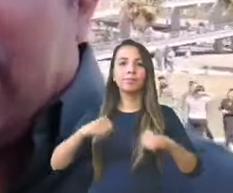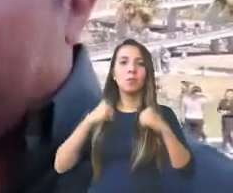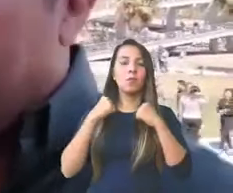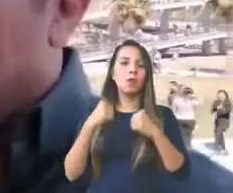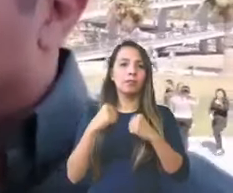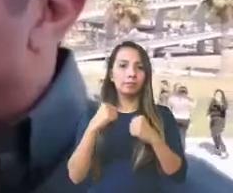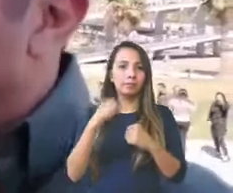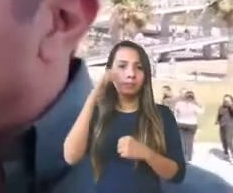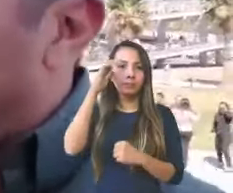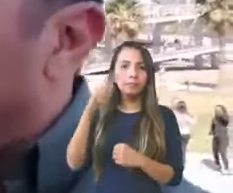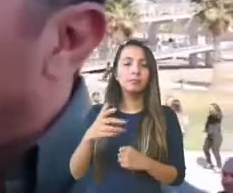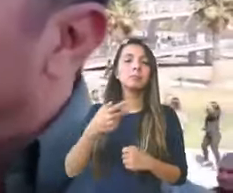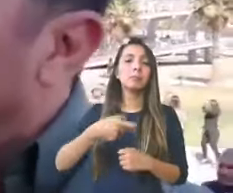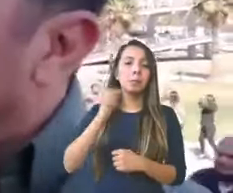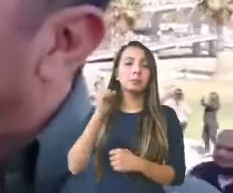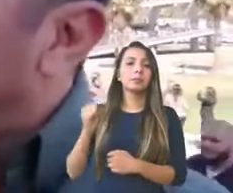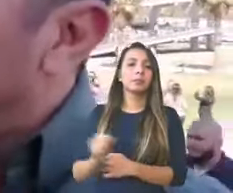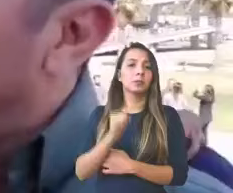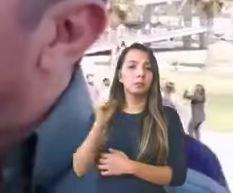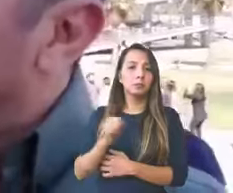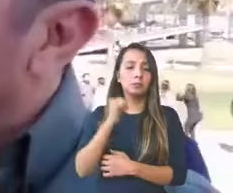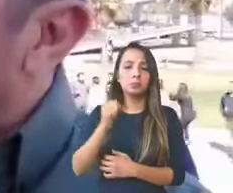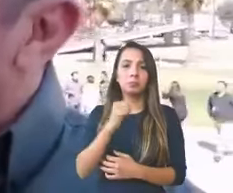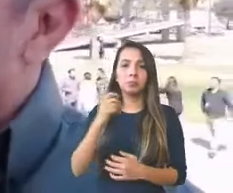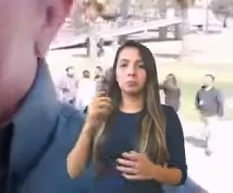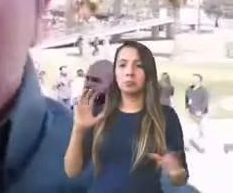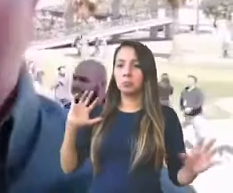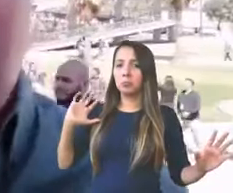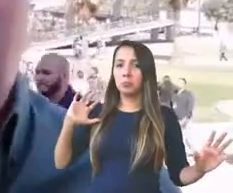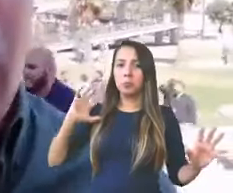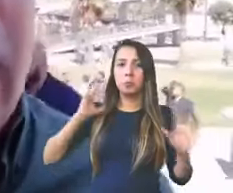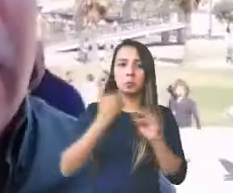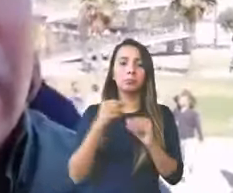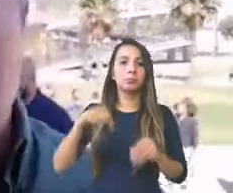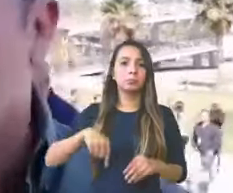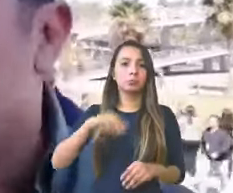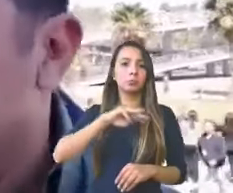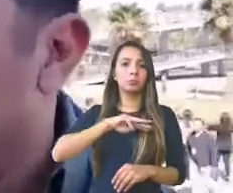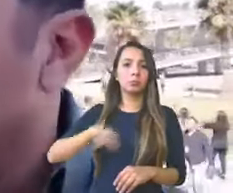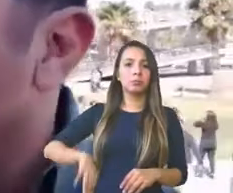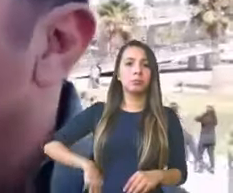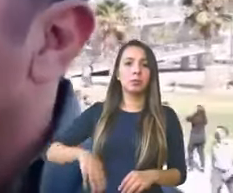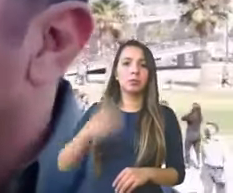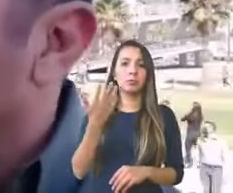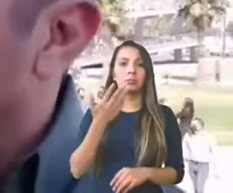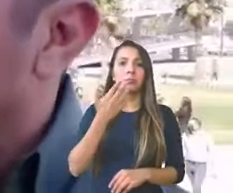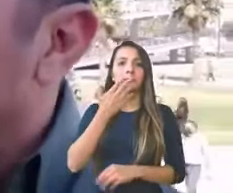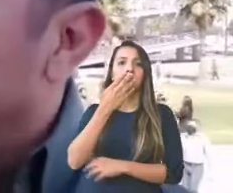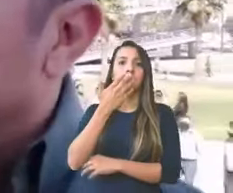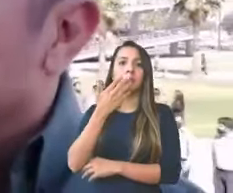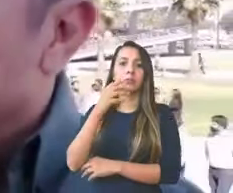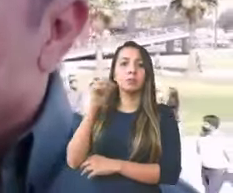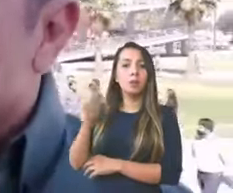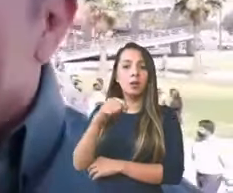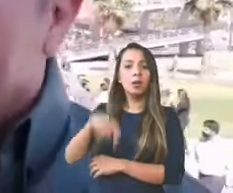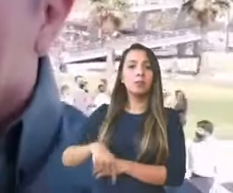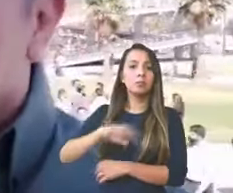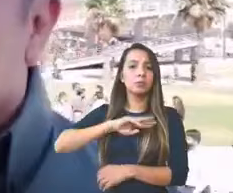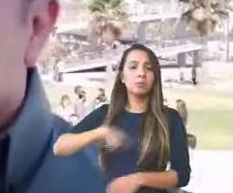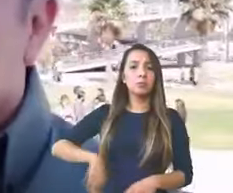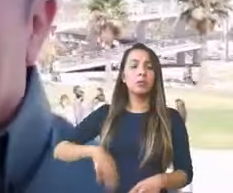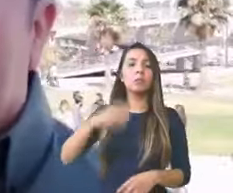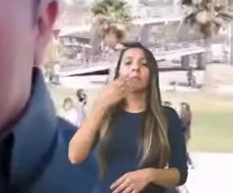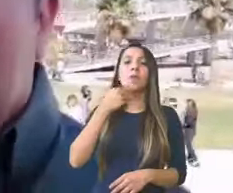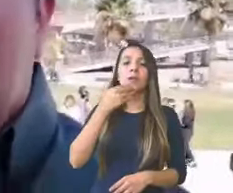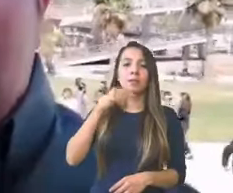lamentables. Afortunadamente, en esta municipalidad no hay estructuras y